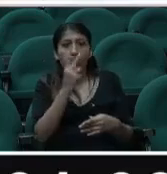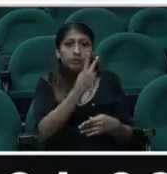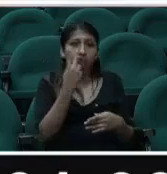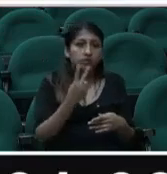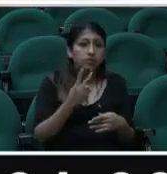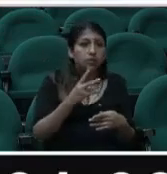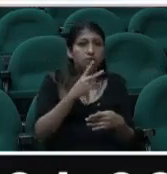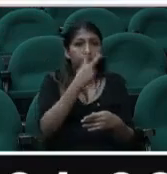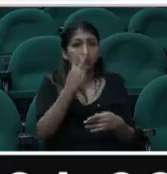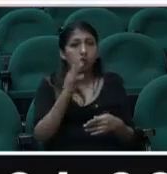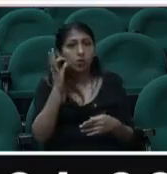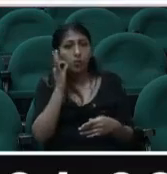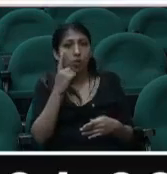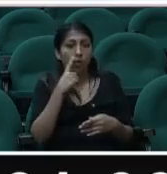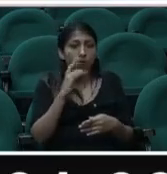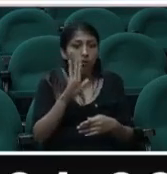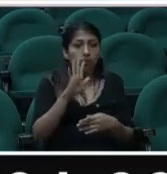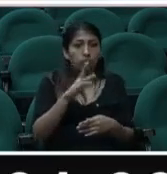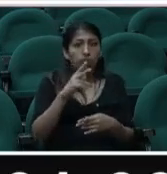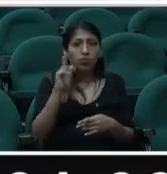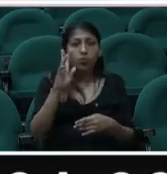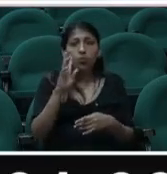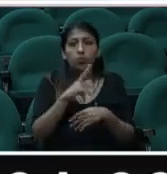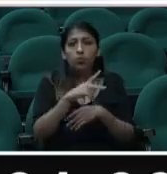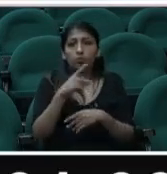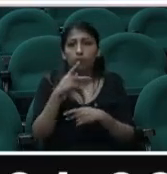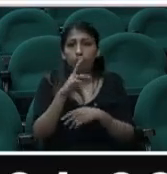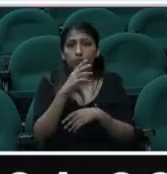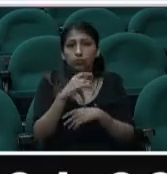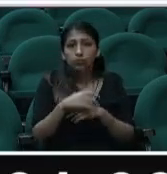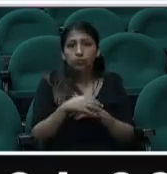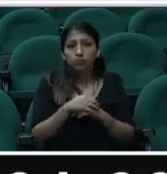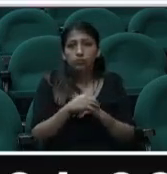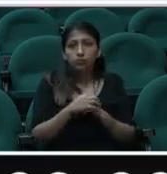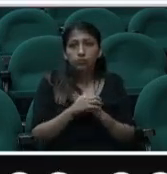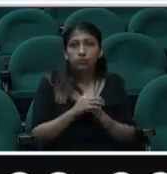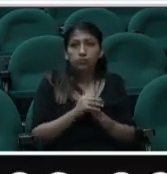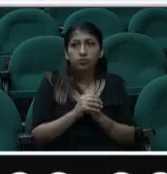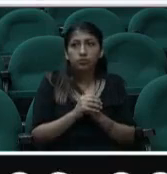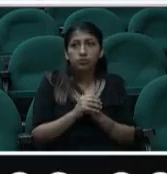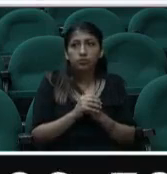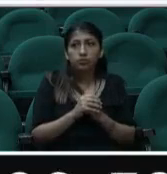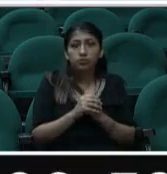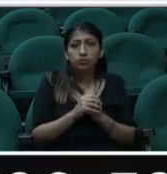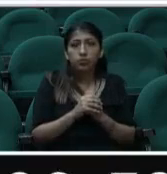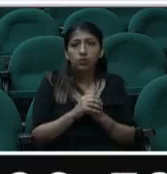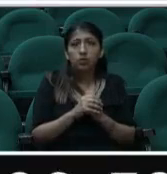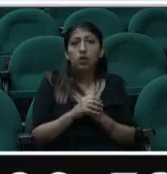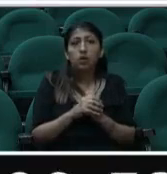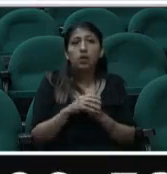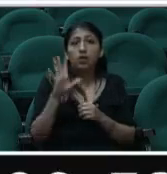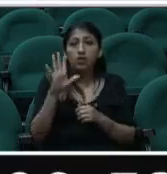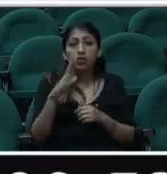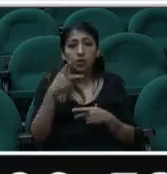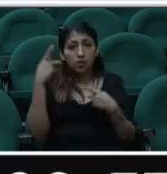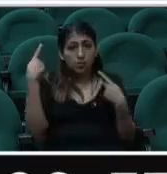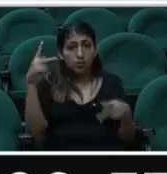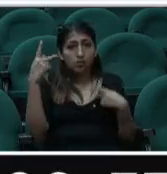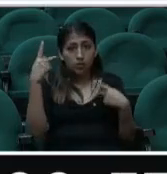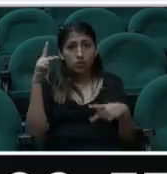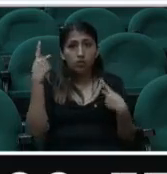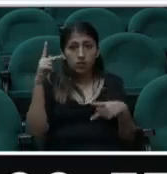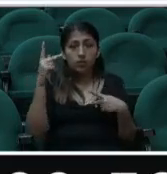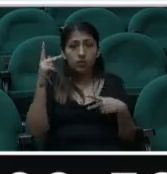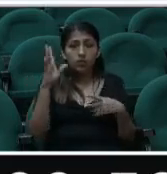o vicepresidente de la república un minuto para responder si el enjuiciamiento político creo que es